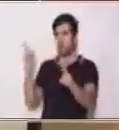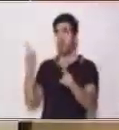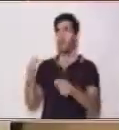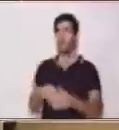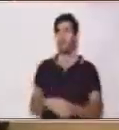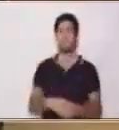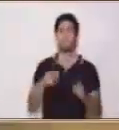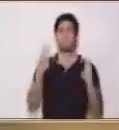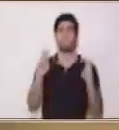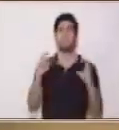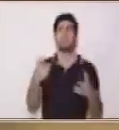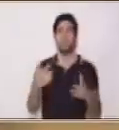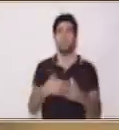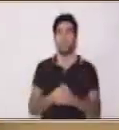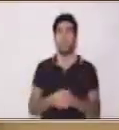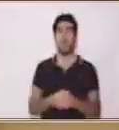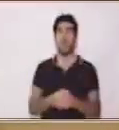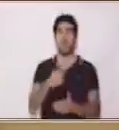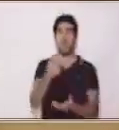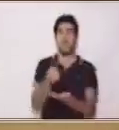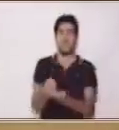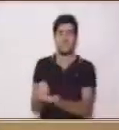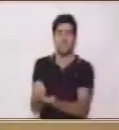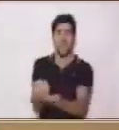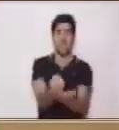nos habla de una jardinera.